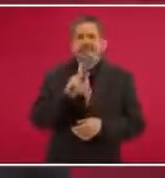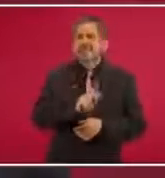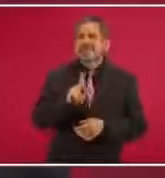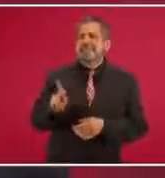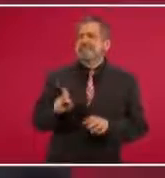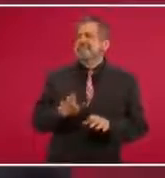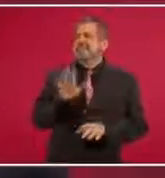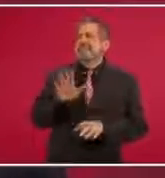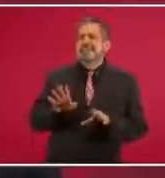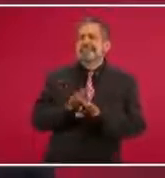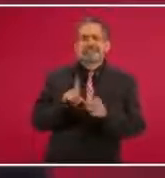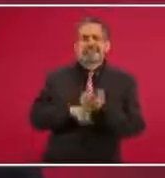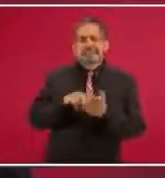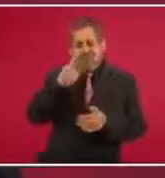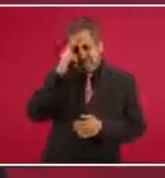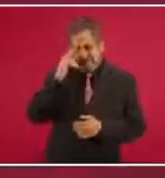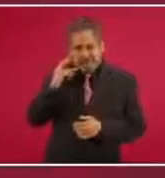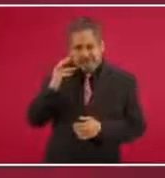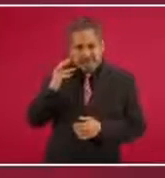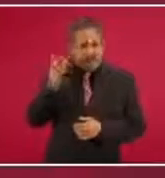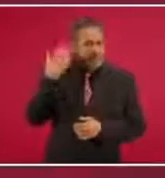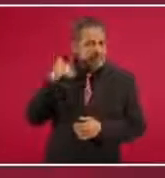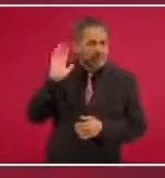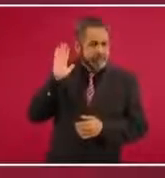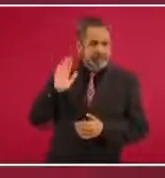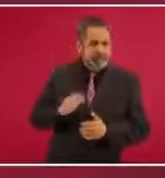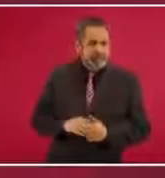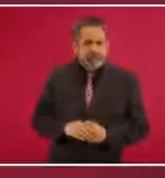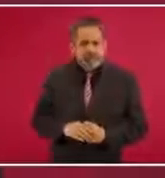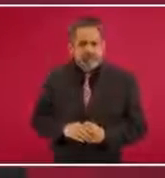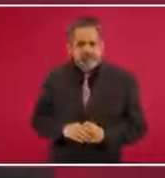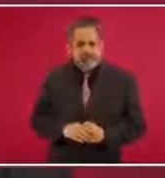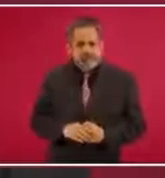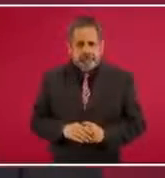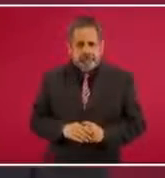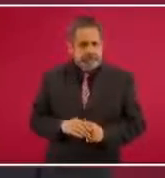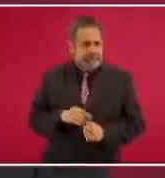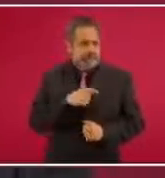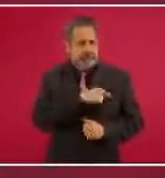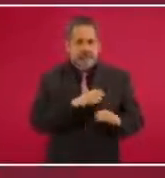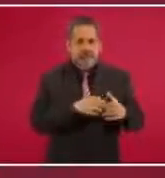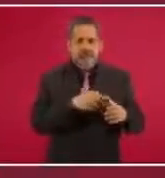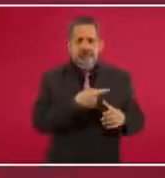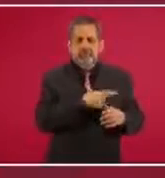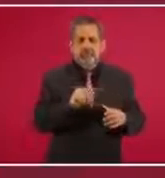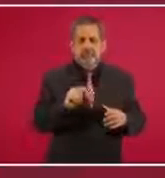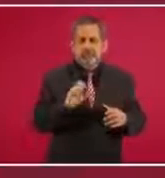a cuando decían los tecnócratas